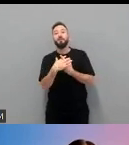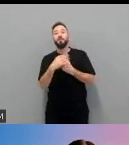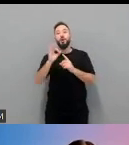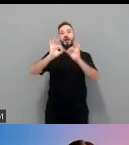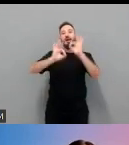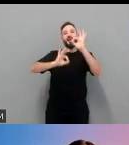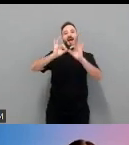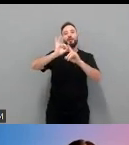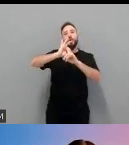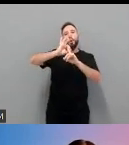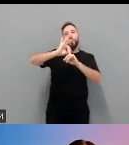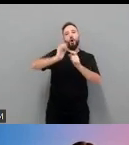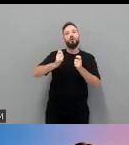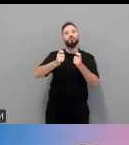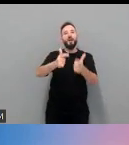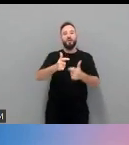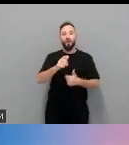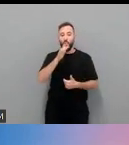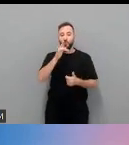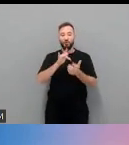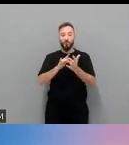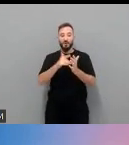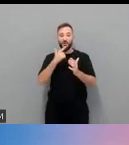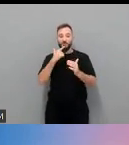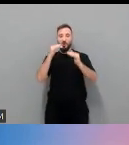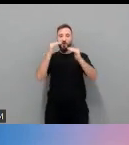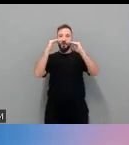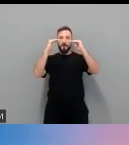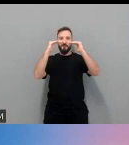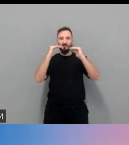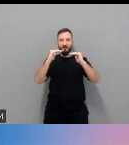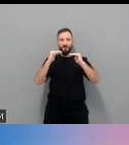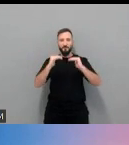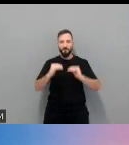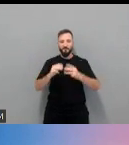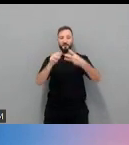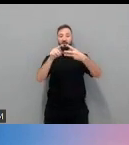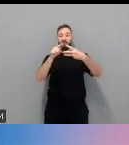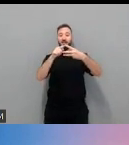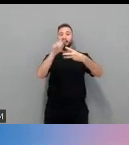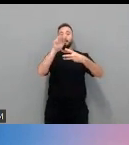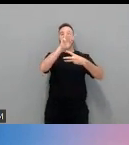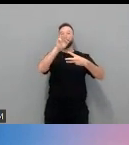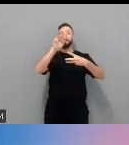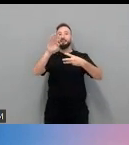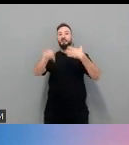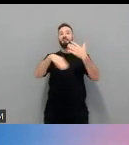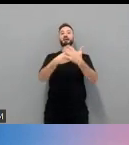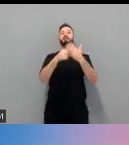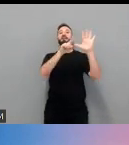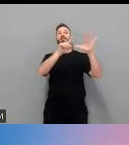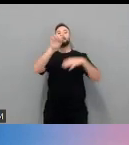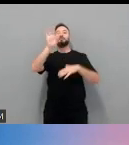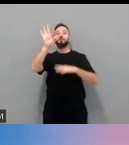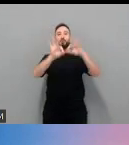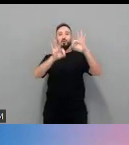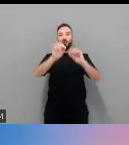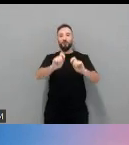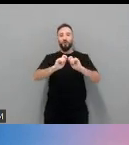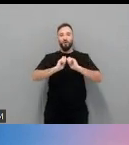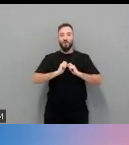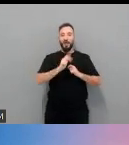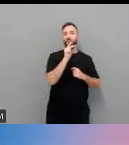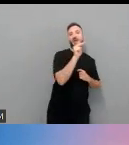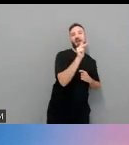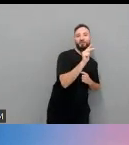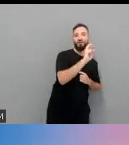porque hay como unos intervalos. Entre el 33 y el 64% nos puede dar derecho a unos y no a